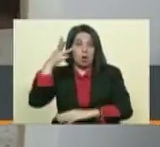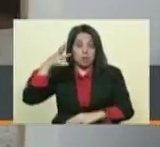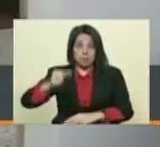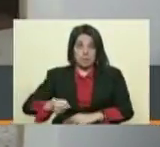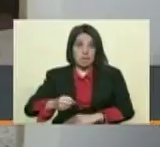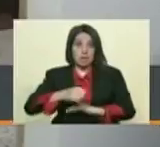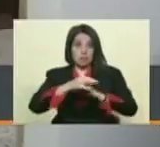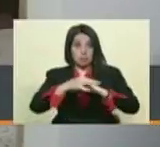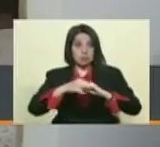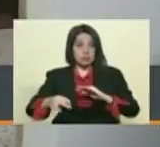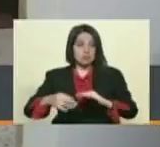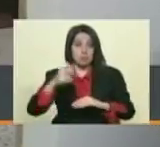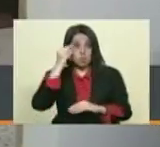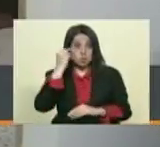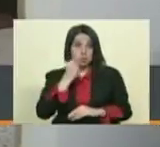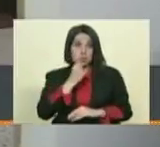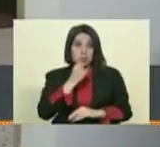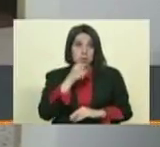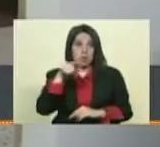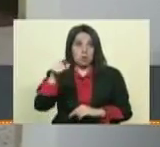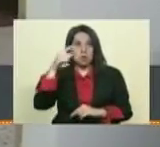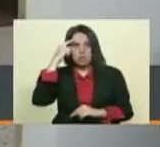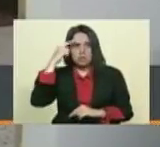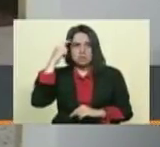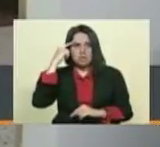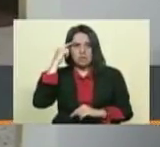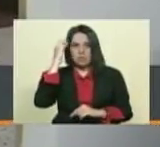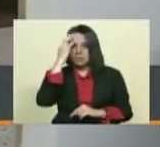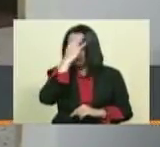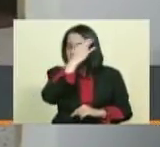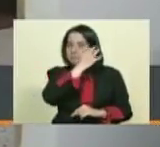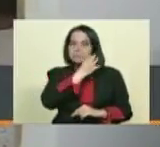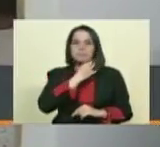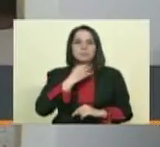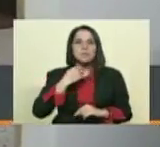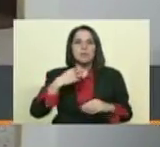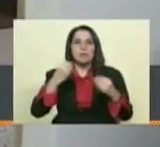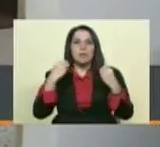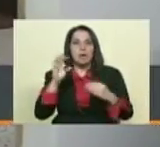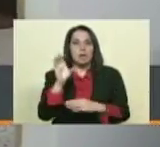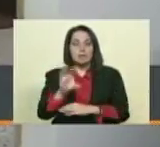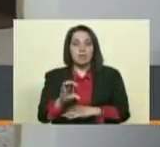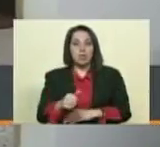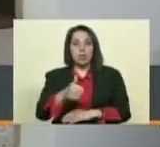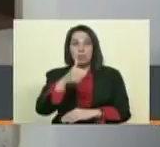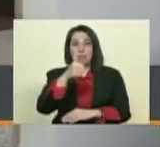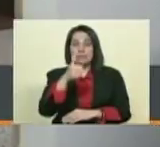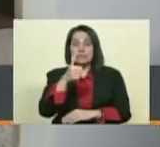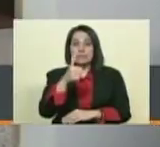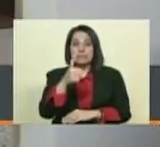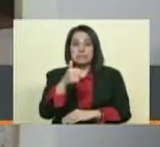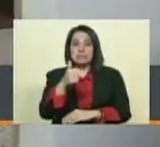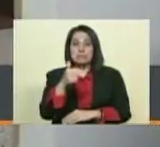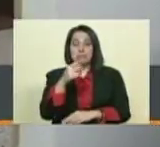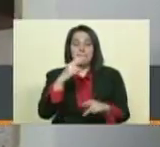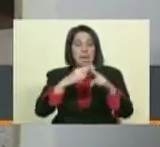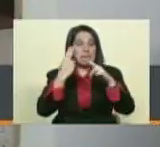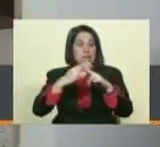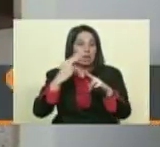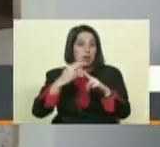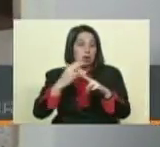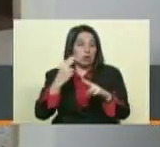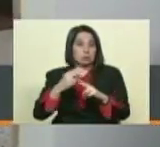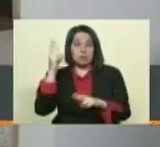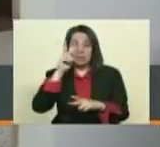municipio Sucre. Como usted bien lo sabe, estamos en el estado más inseguro de Venezuela. El primer estado